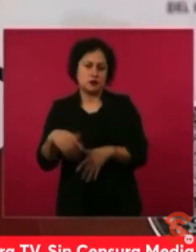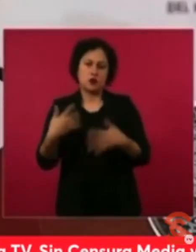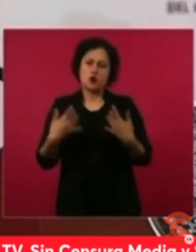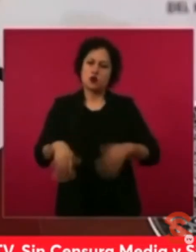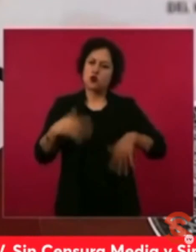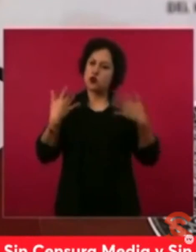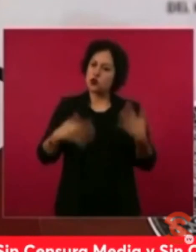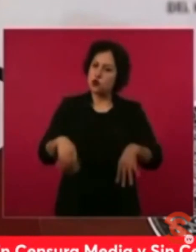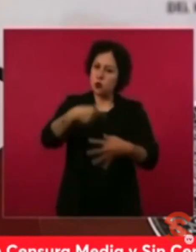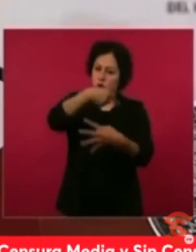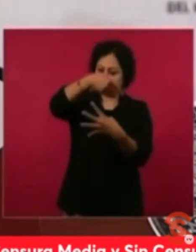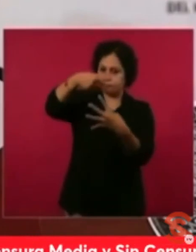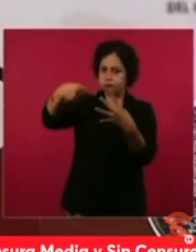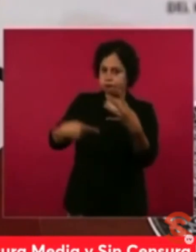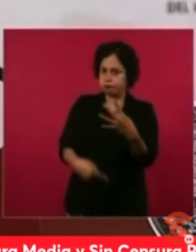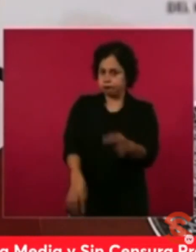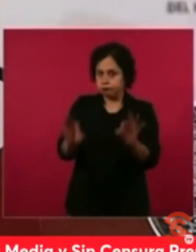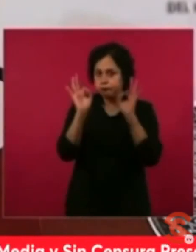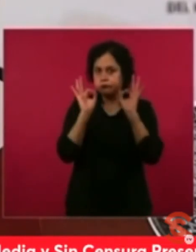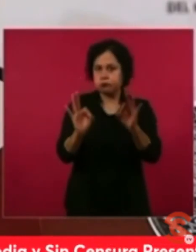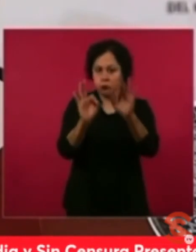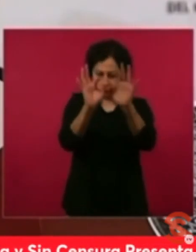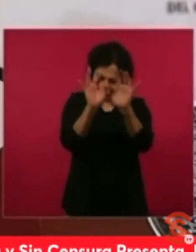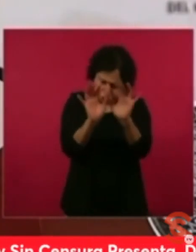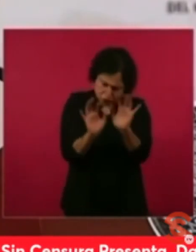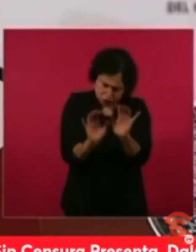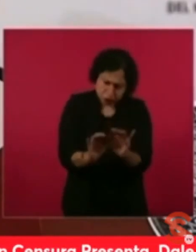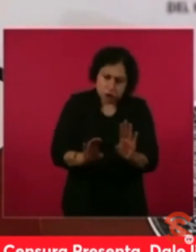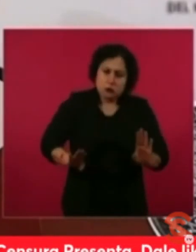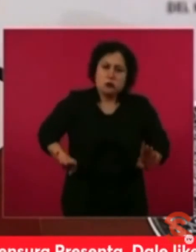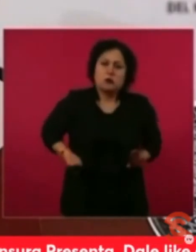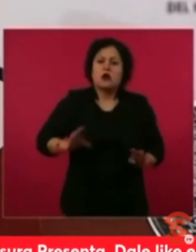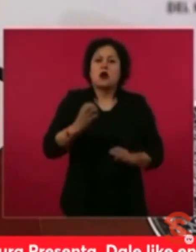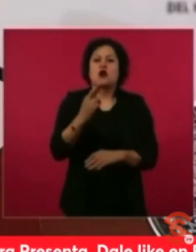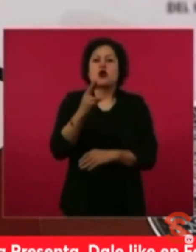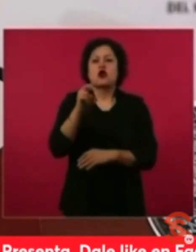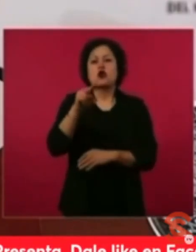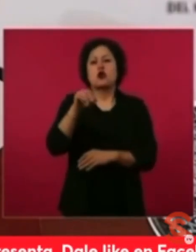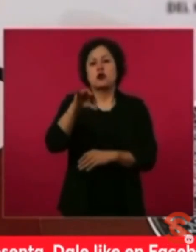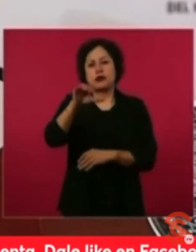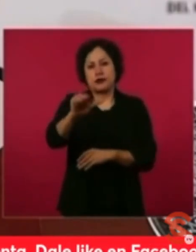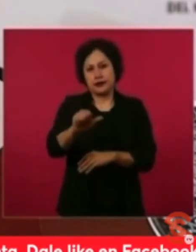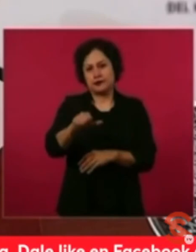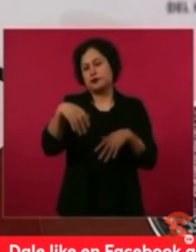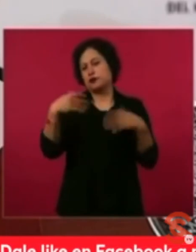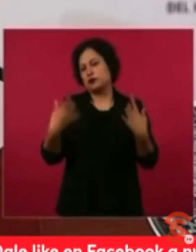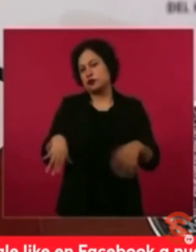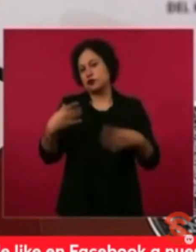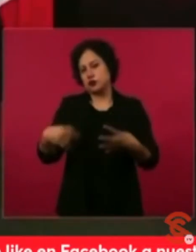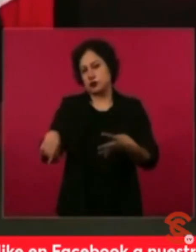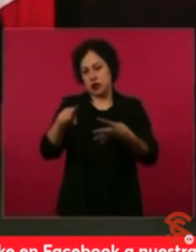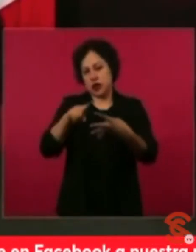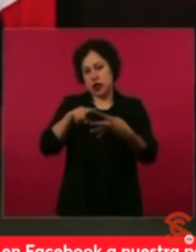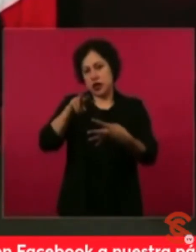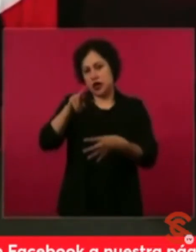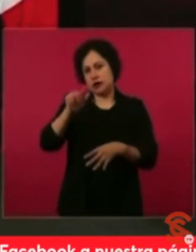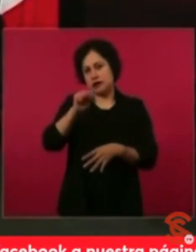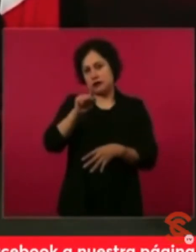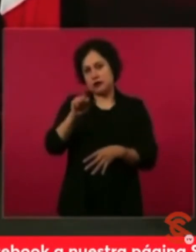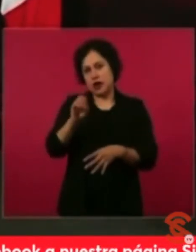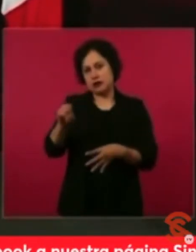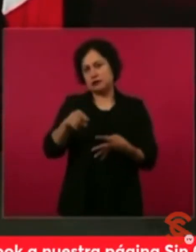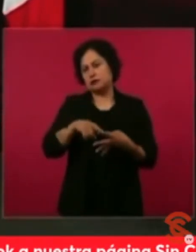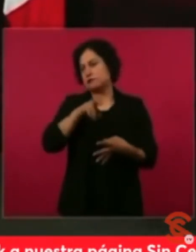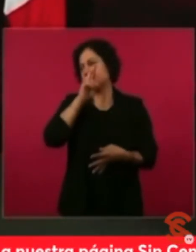muy buenos para la crónica. Desde luego Miguel Reyes Razo, de lo mejor. Ya les platiqué que de